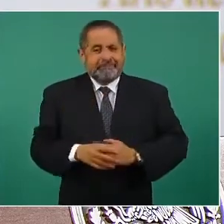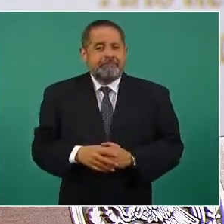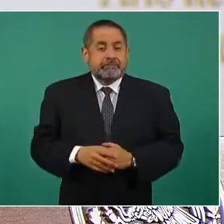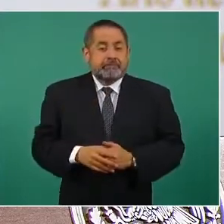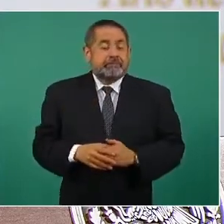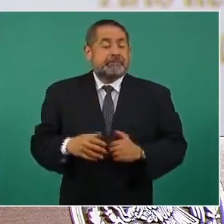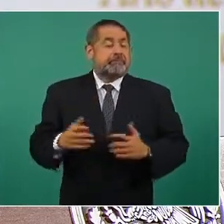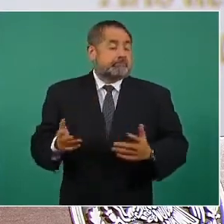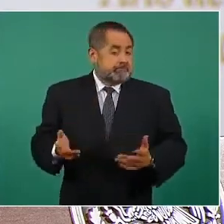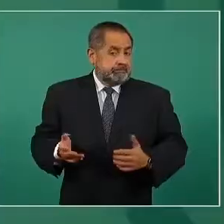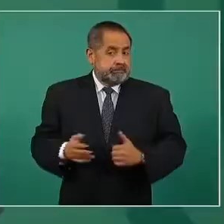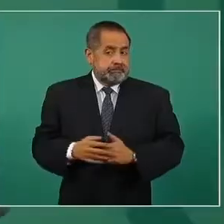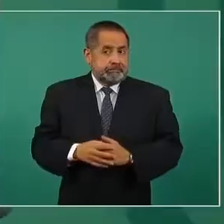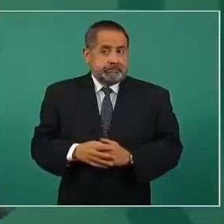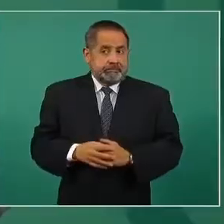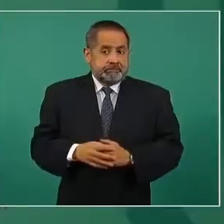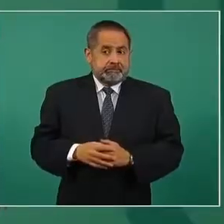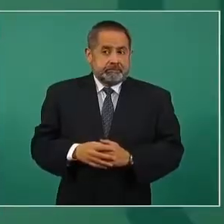Y